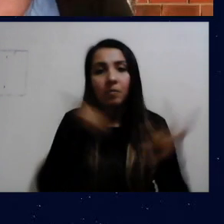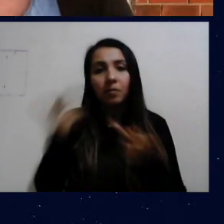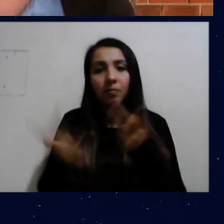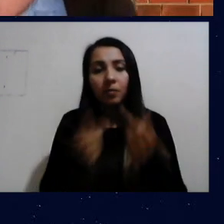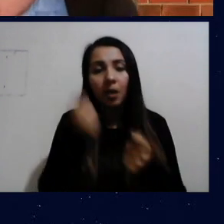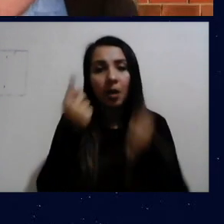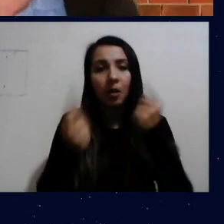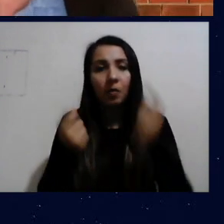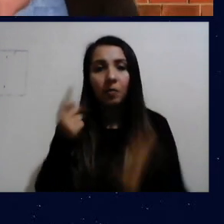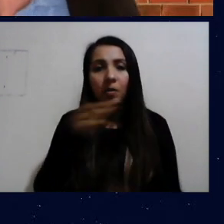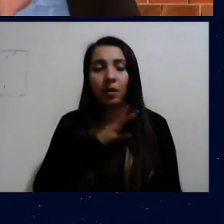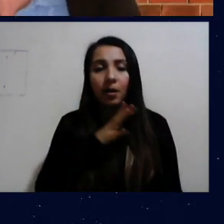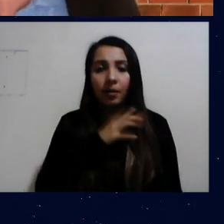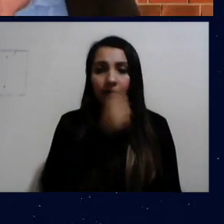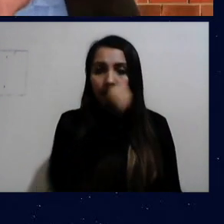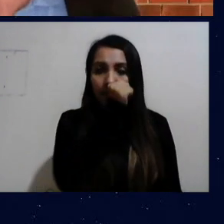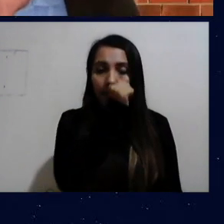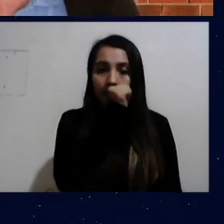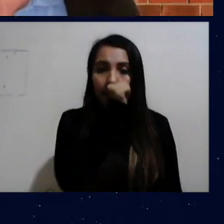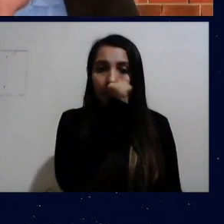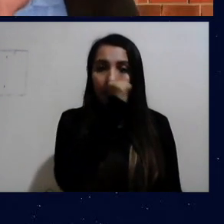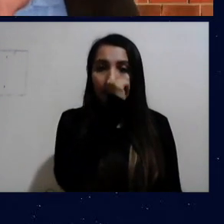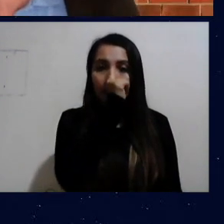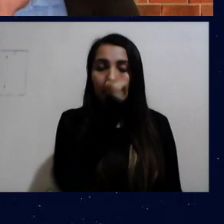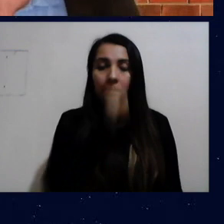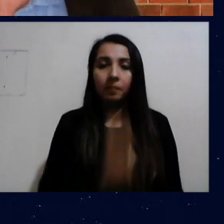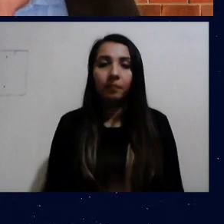No sé si Miguel nos pueda ver ahí.